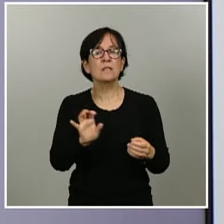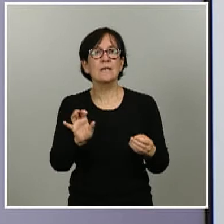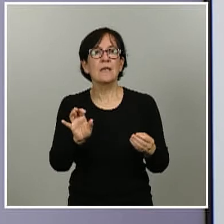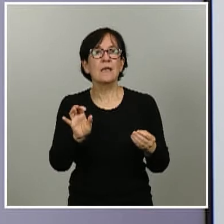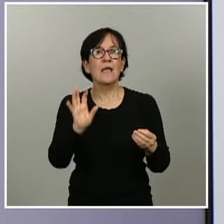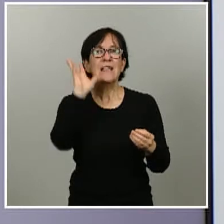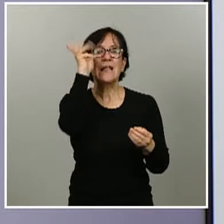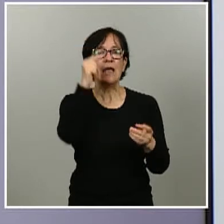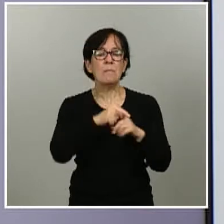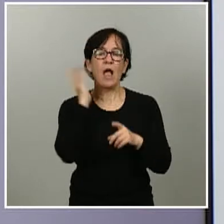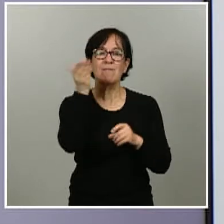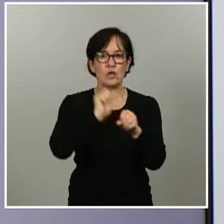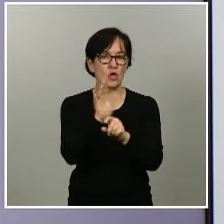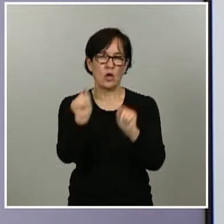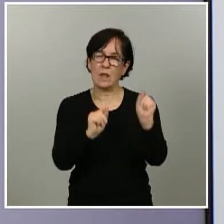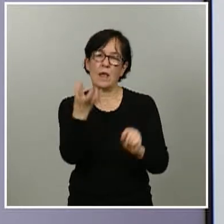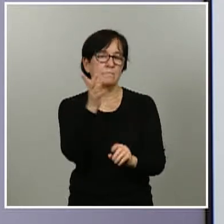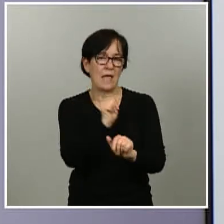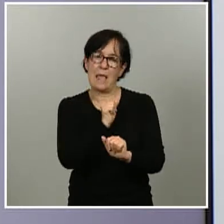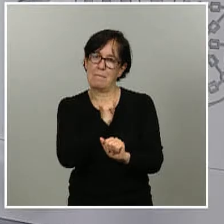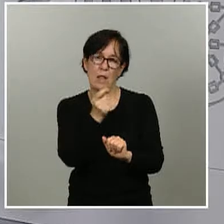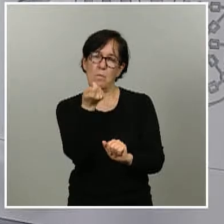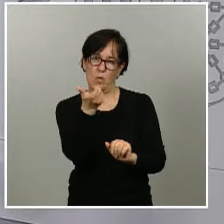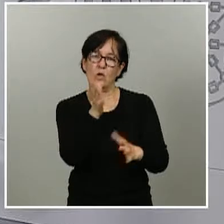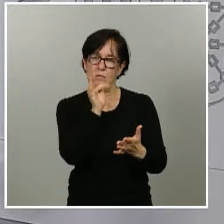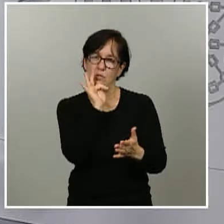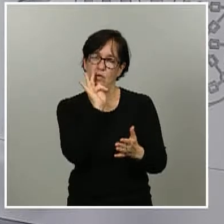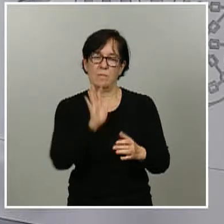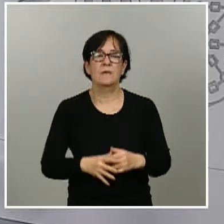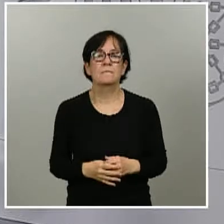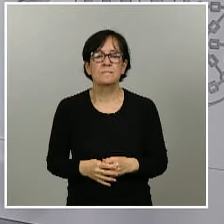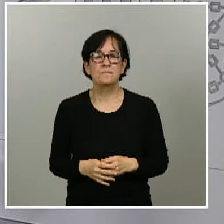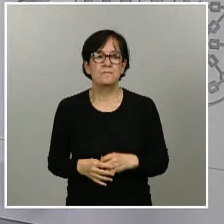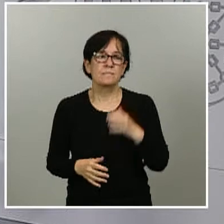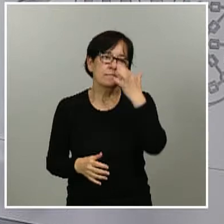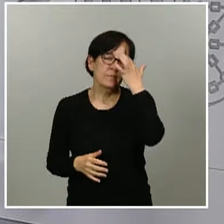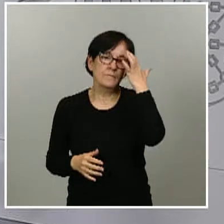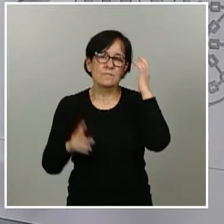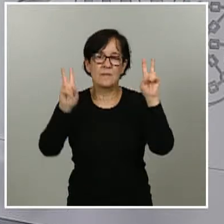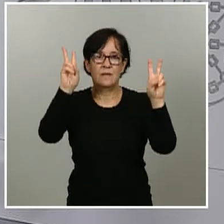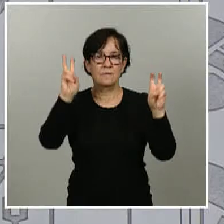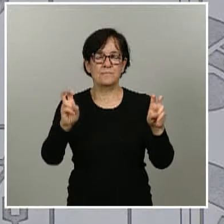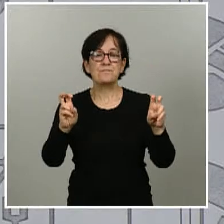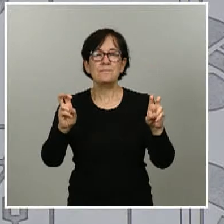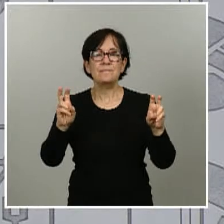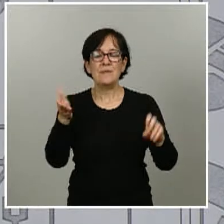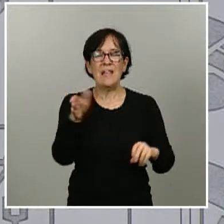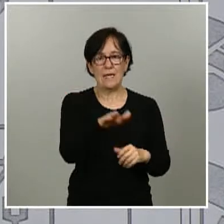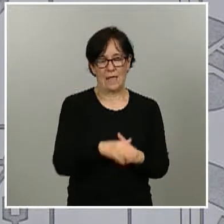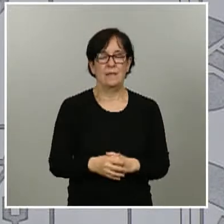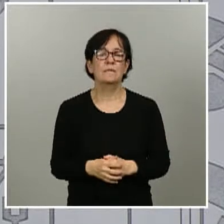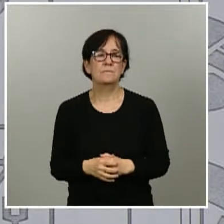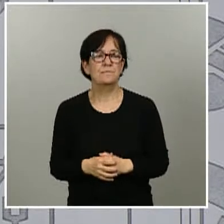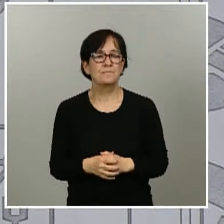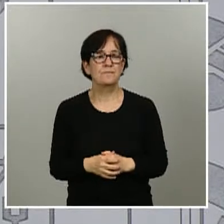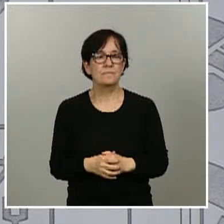sobre el coronavirus. Creo que hace falta esperar un poquito todavía para ello. ¿Sobre el tema de la letalidad? Sí, la letalidad.